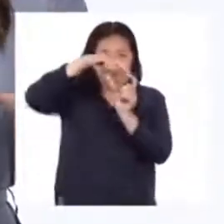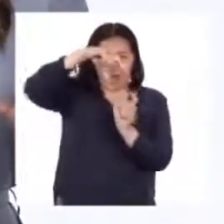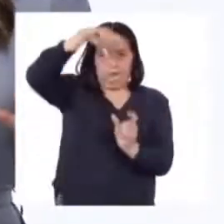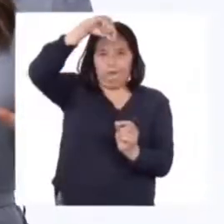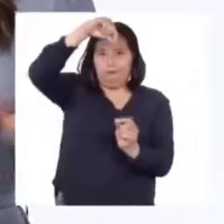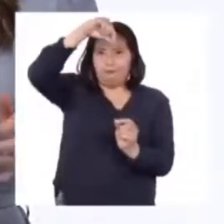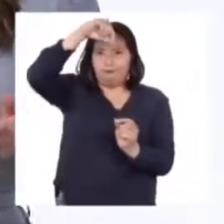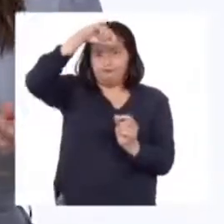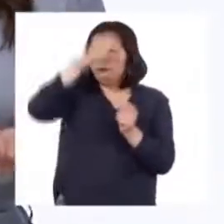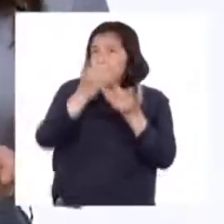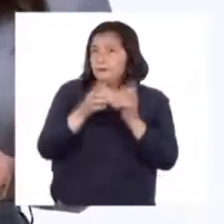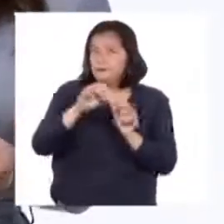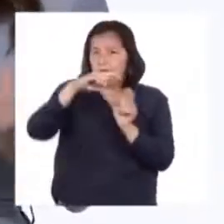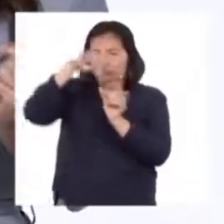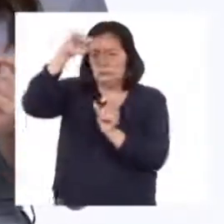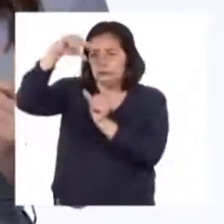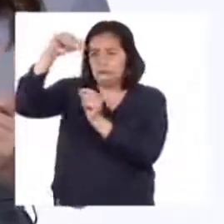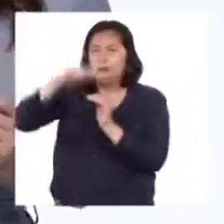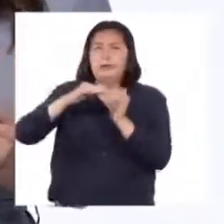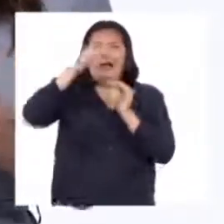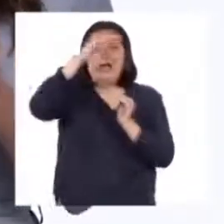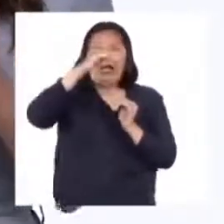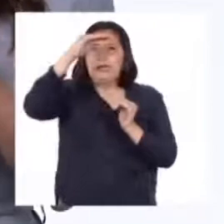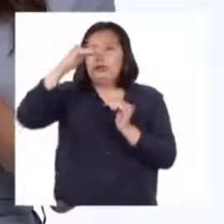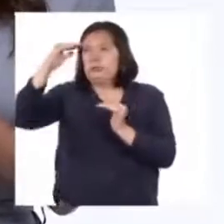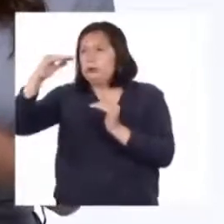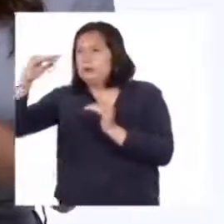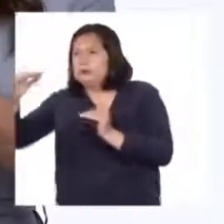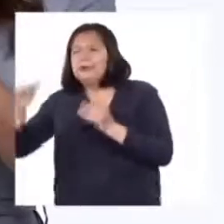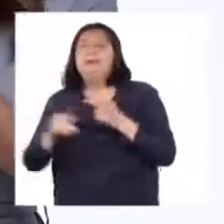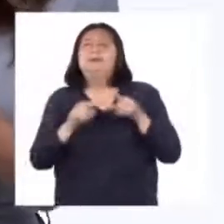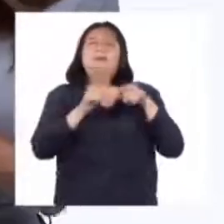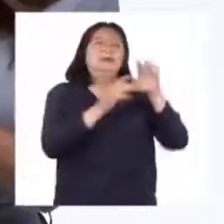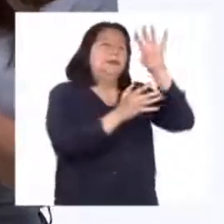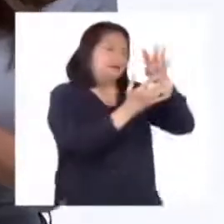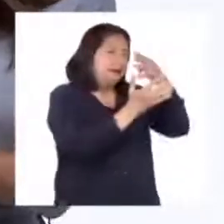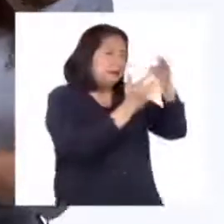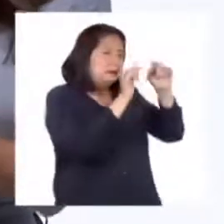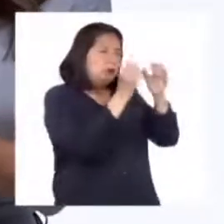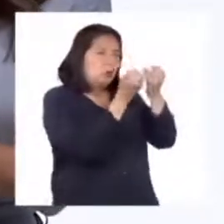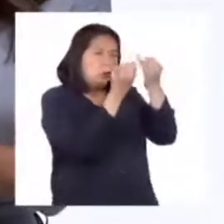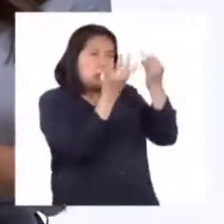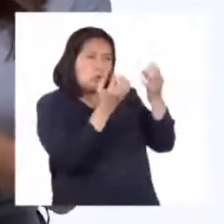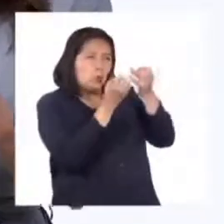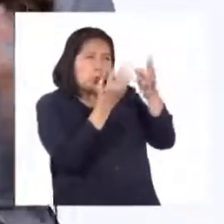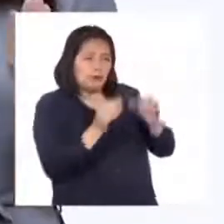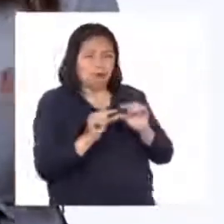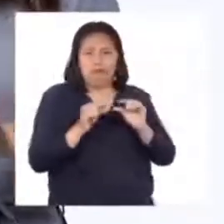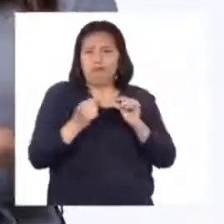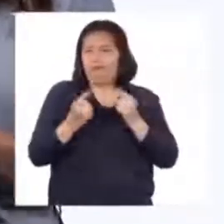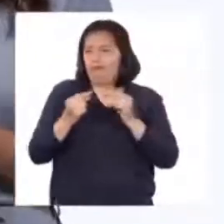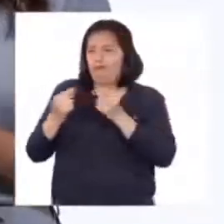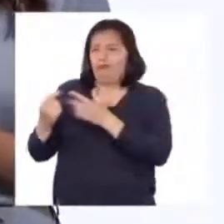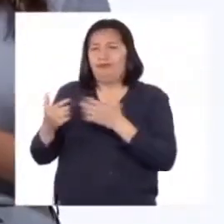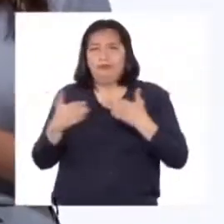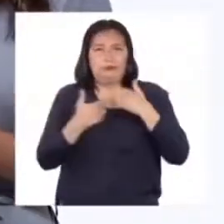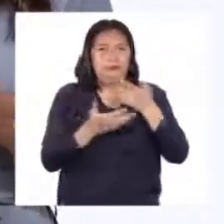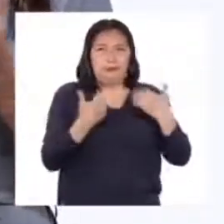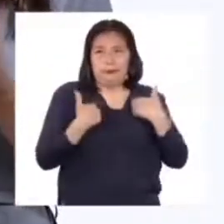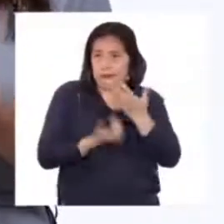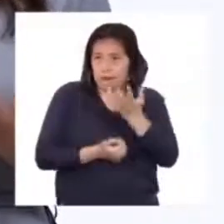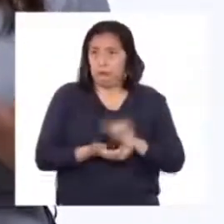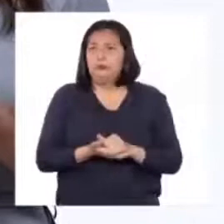del mismo ancho cuya altura es proporcional a la frecuencia de cada uno de los valores en las variables que